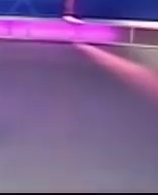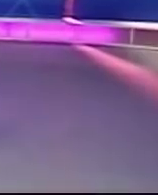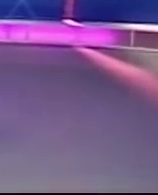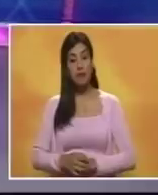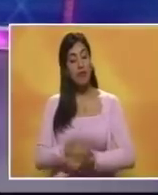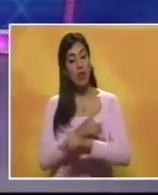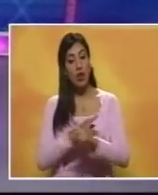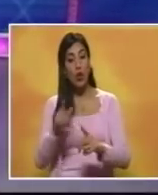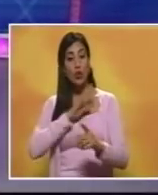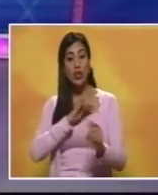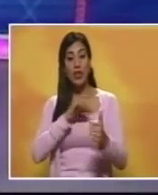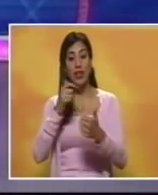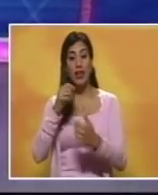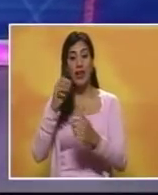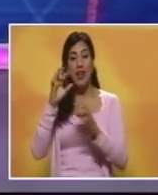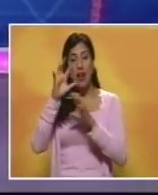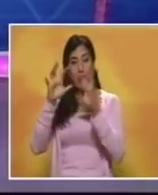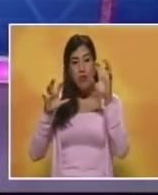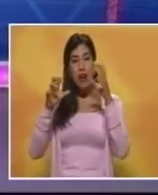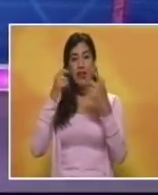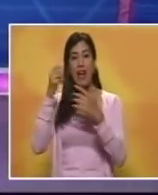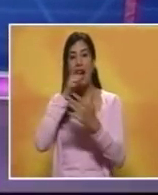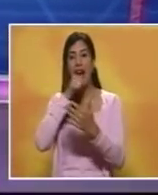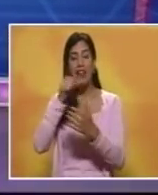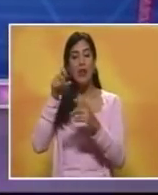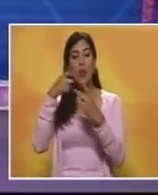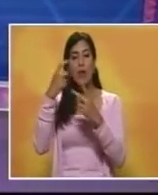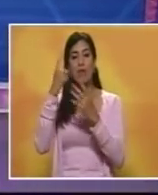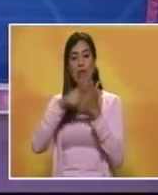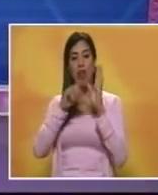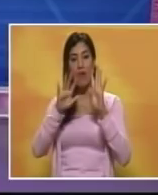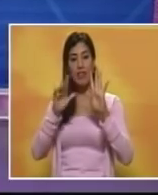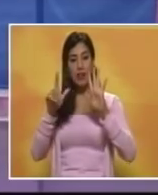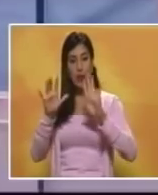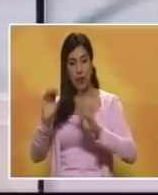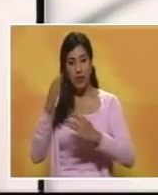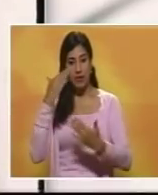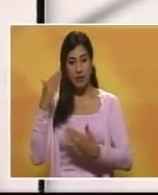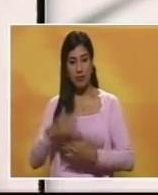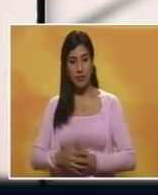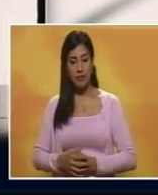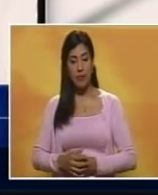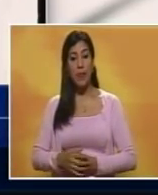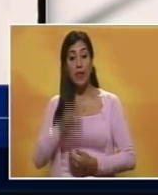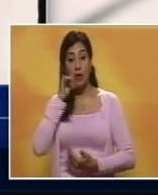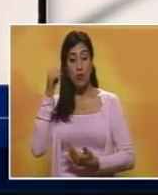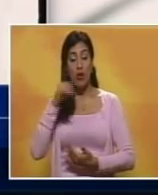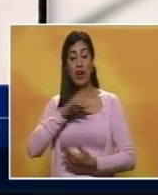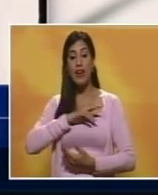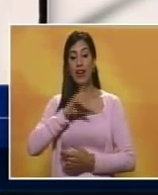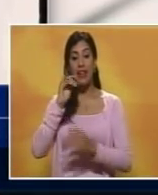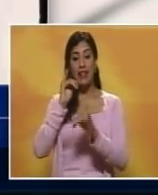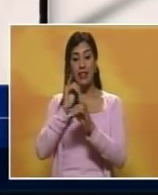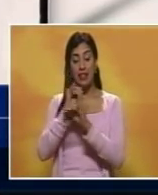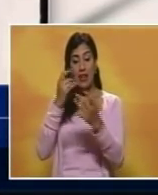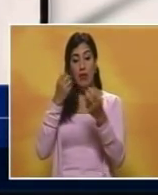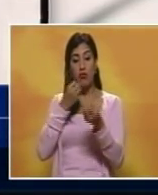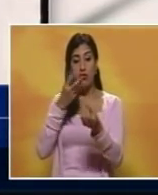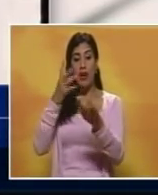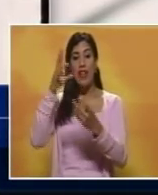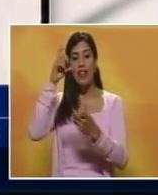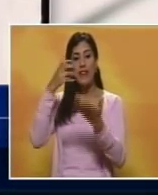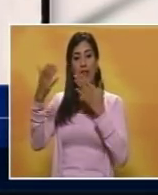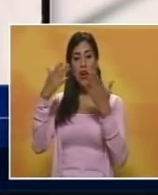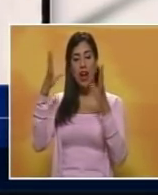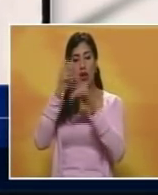Y Beyoncé inició el Halloween rindiendo tributo a una cantante de los 90. La diva revolucionó Instagram compartiendo su disfraz